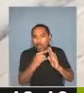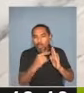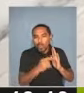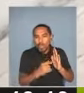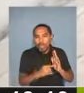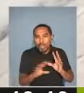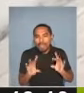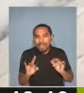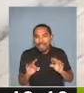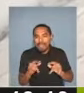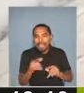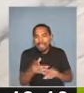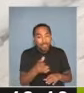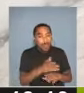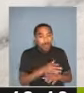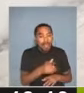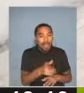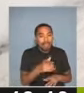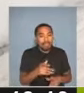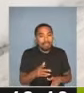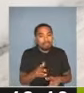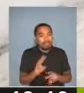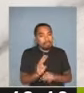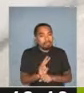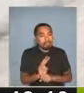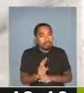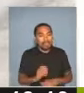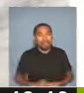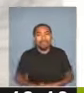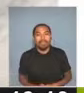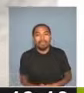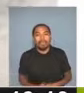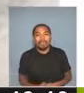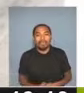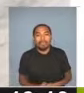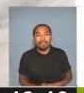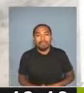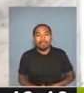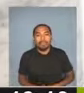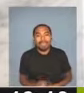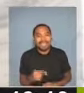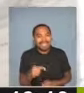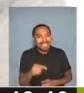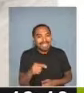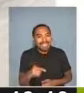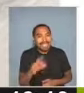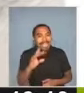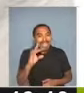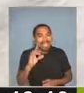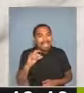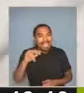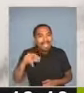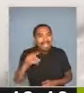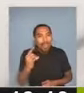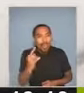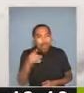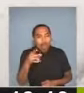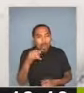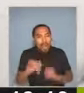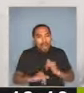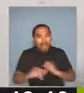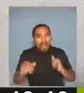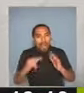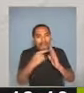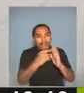están adelantando dentro de lo que puede llegar a ser conocer algunos puntos de este decreto de necesidad de urgencia. Pero vamos a ver cómo en